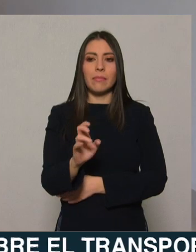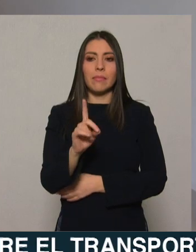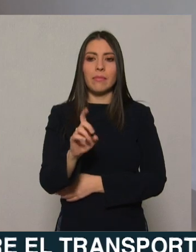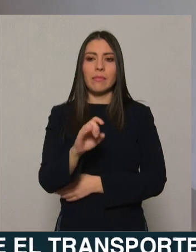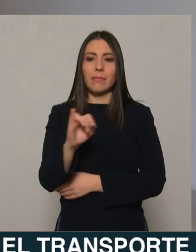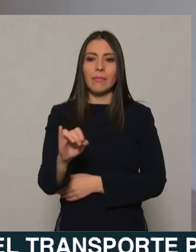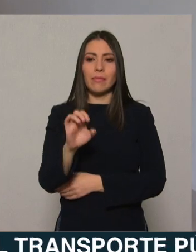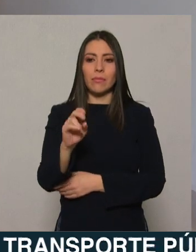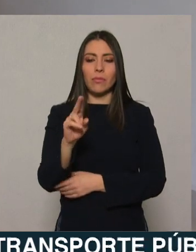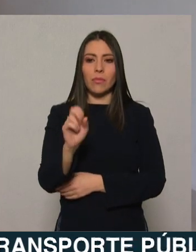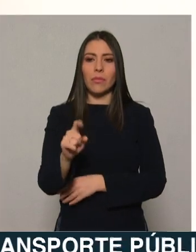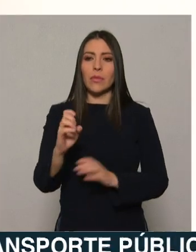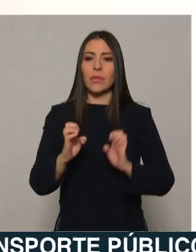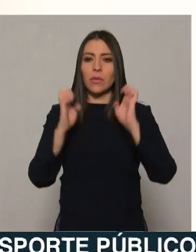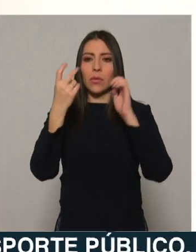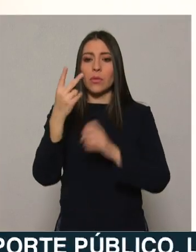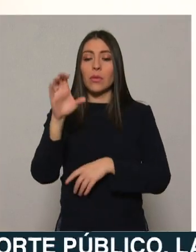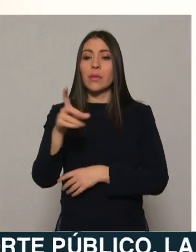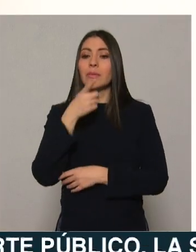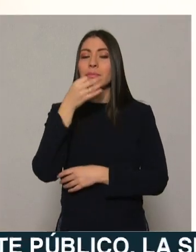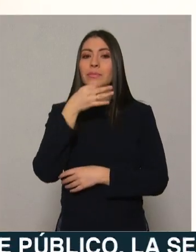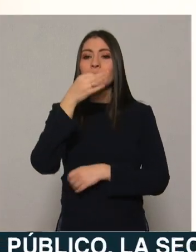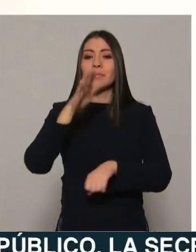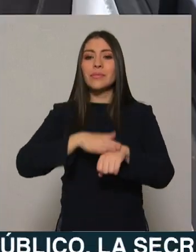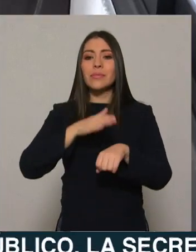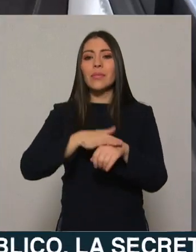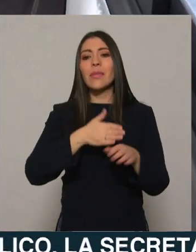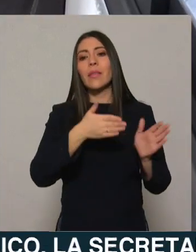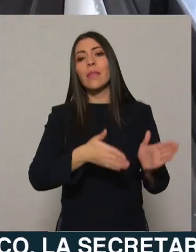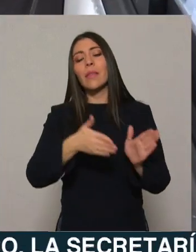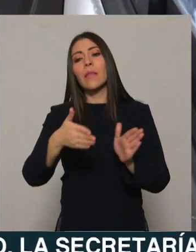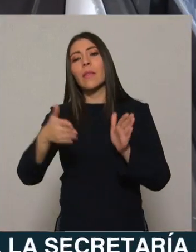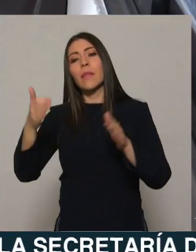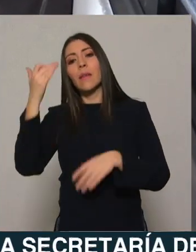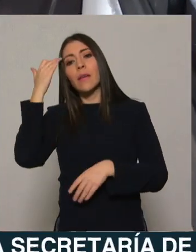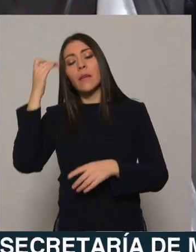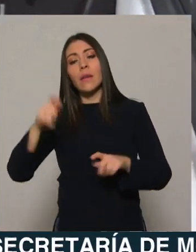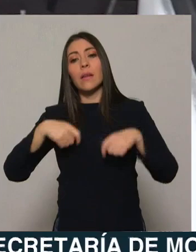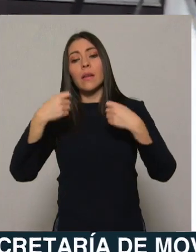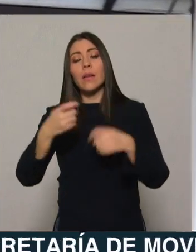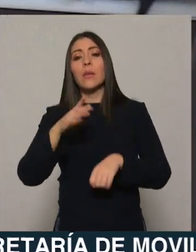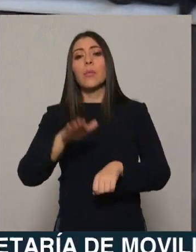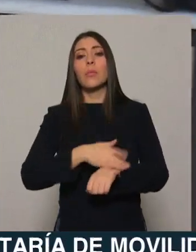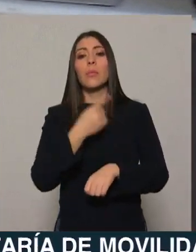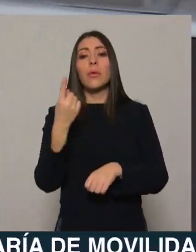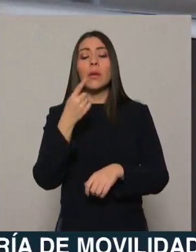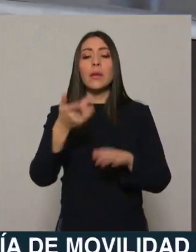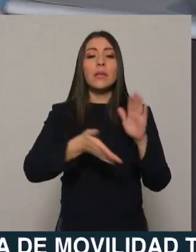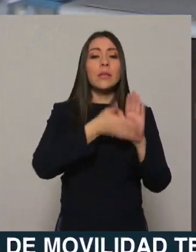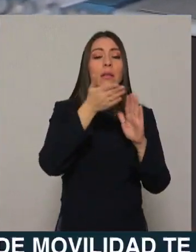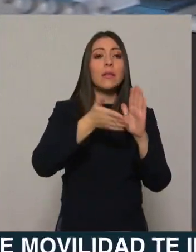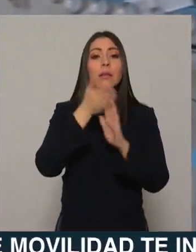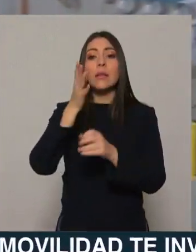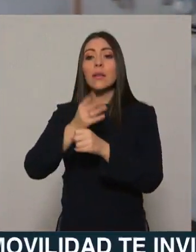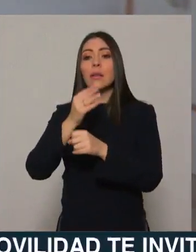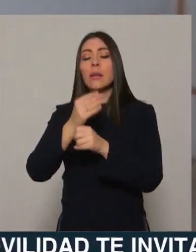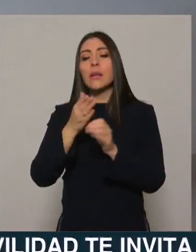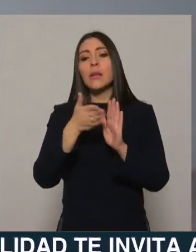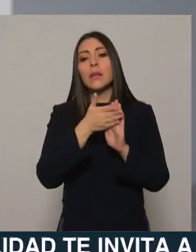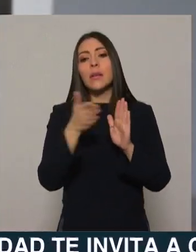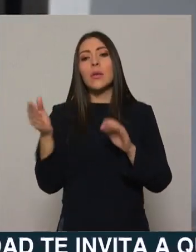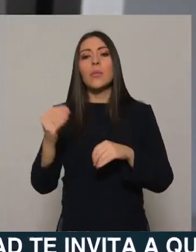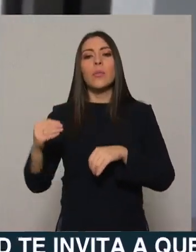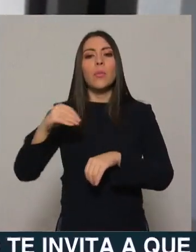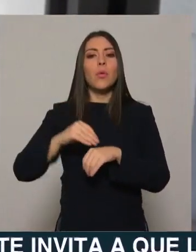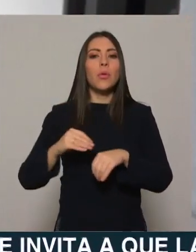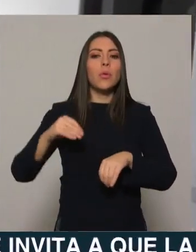2C, indicó que los retrasos denunciados en otros inmuebles se deben a que en el proceso de reconstrucción se fueron